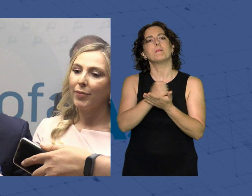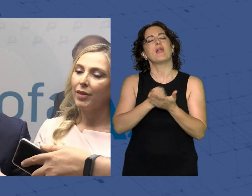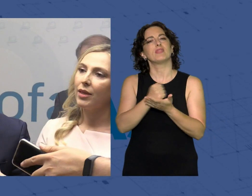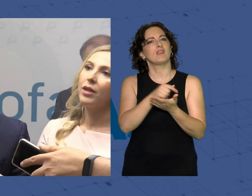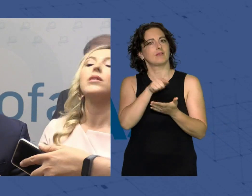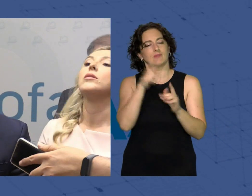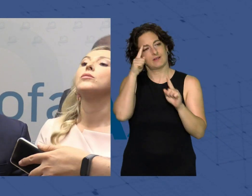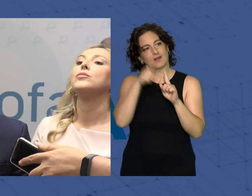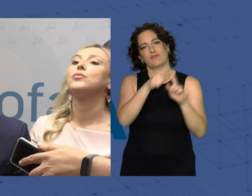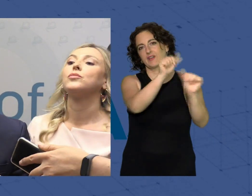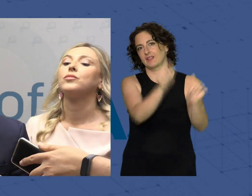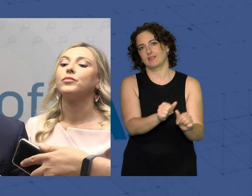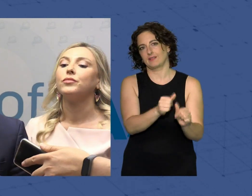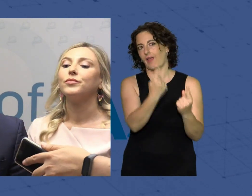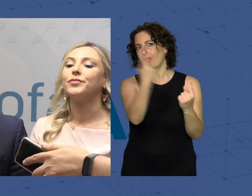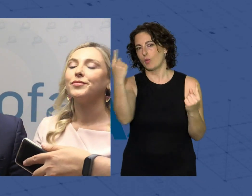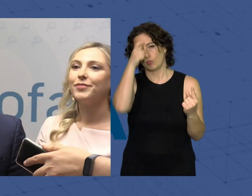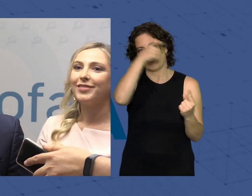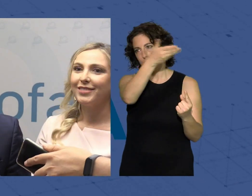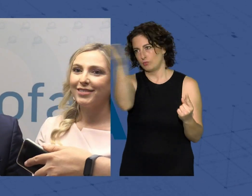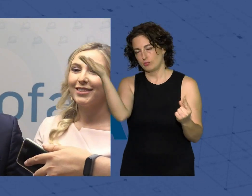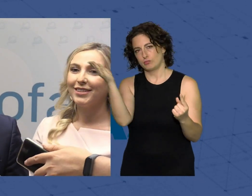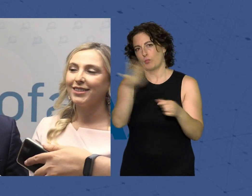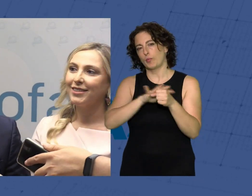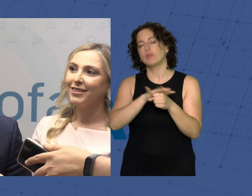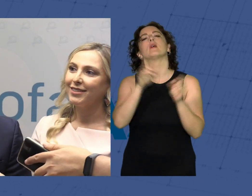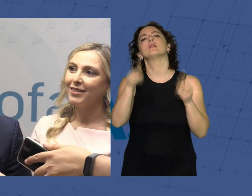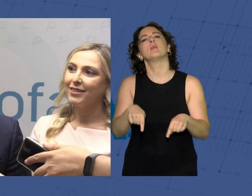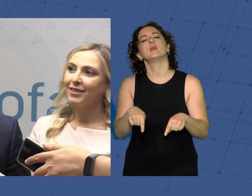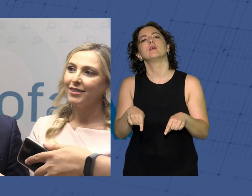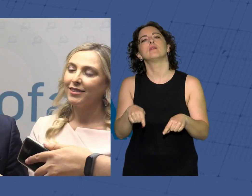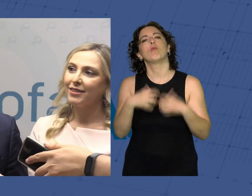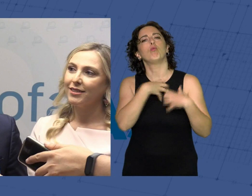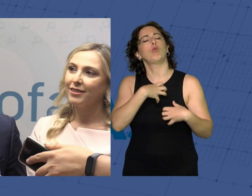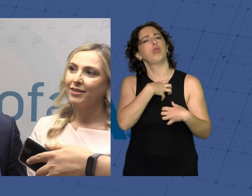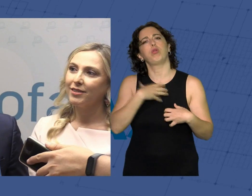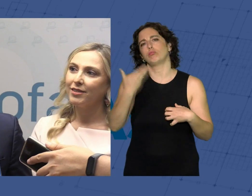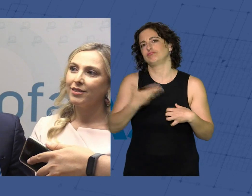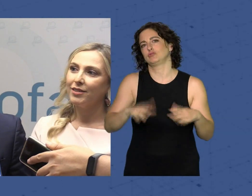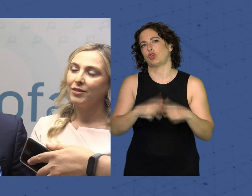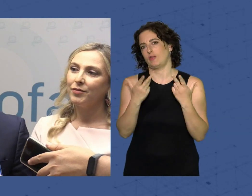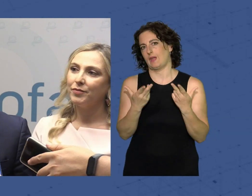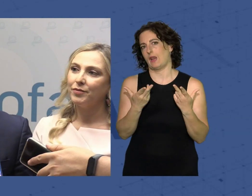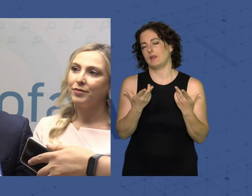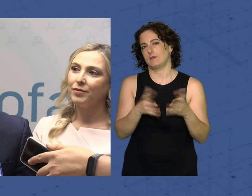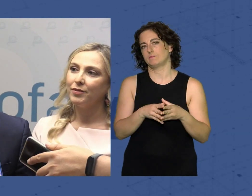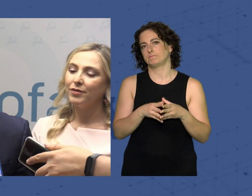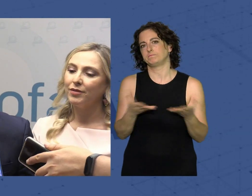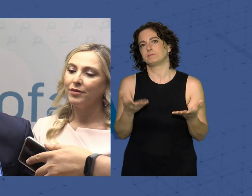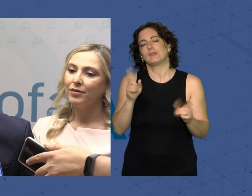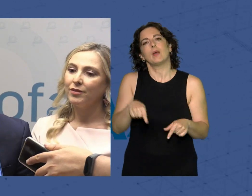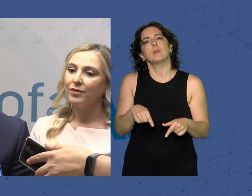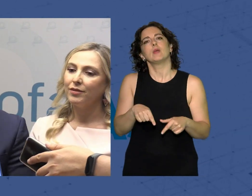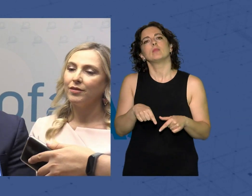referente en todo y cada uno de los municipios de nuestra provincia y además ellos tienen una función muy muy muy social que también